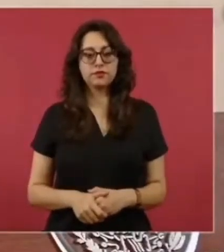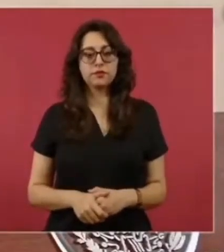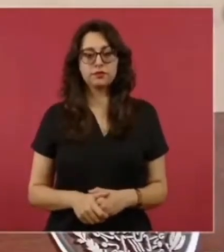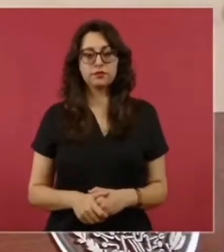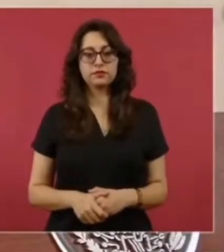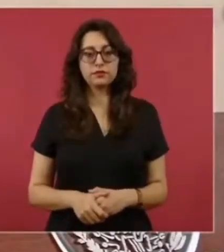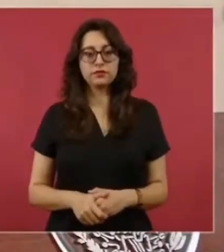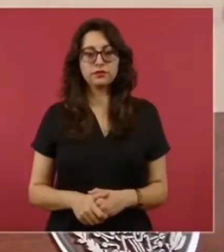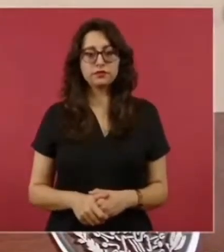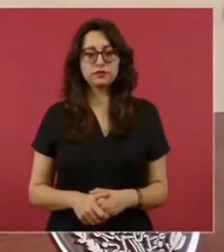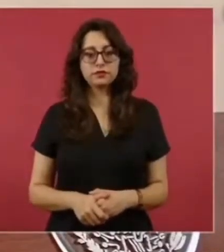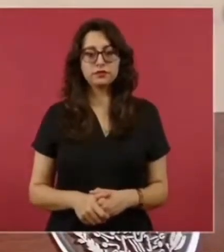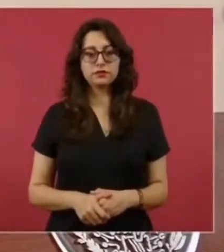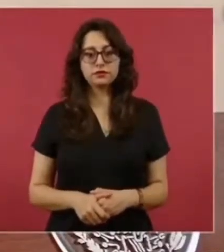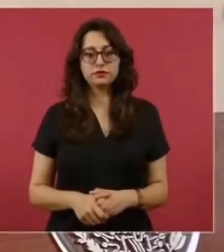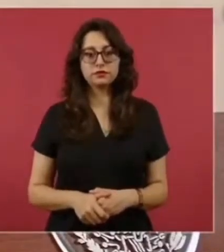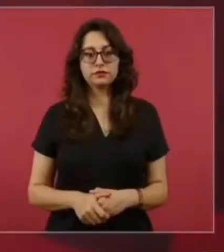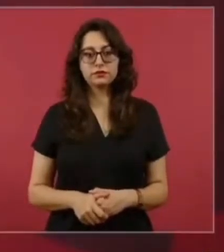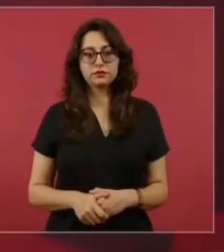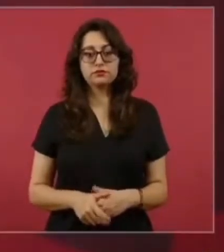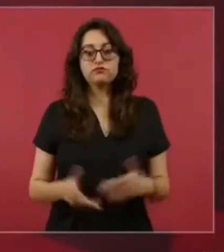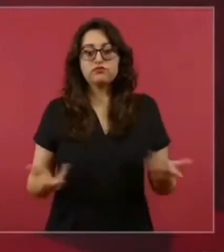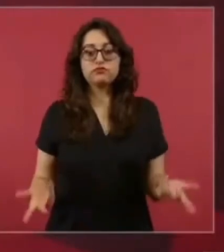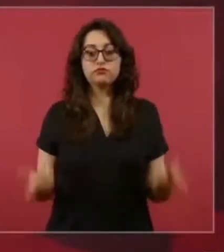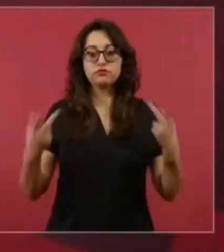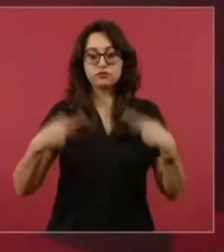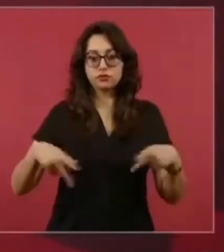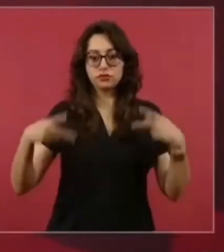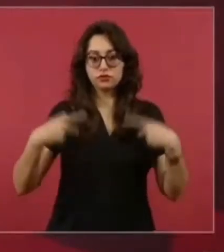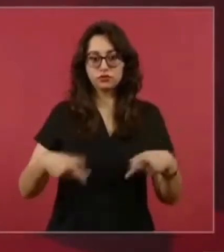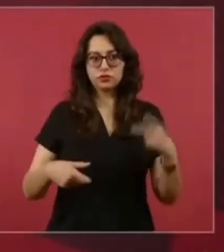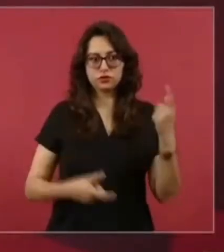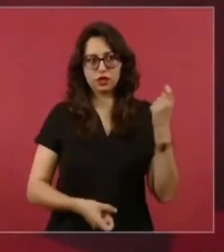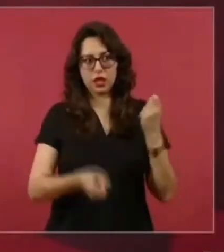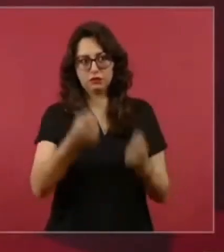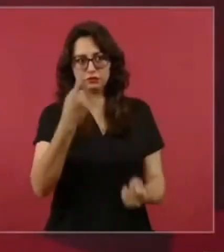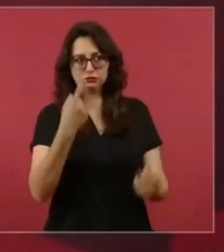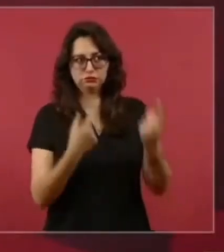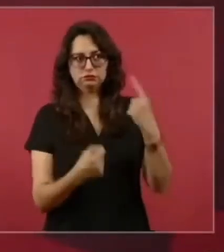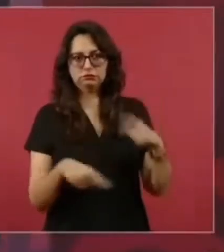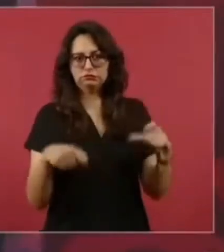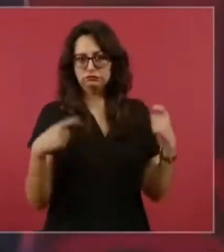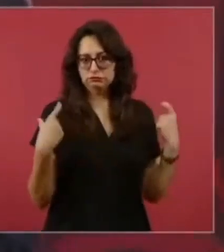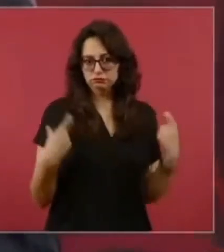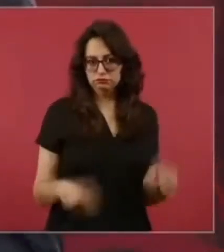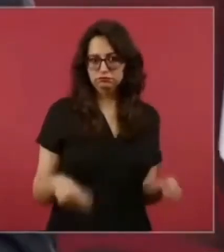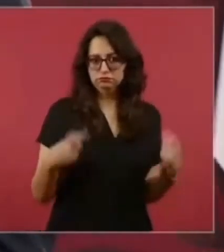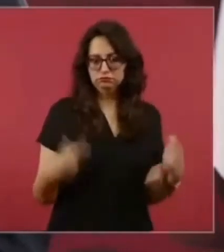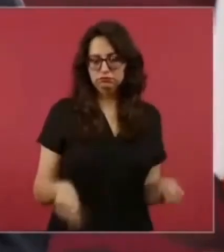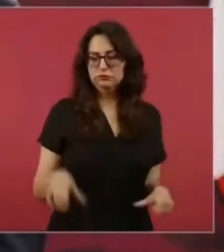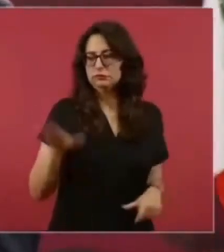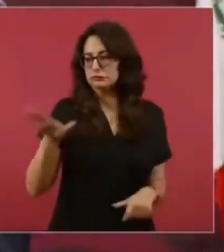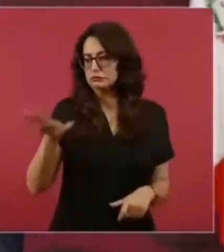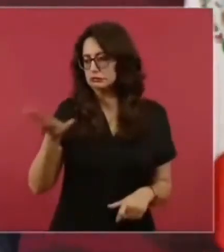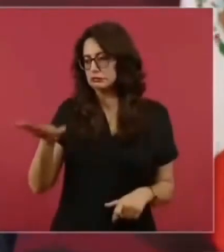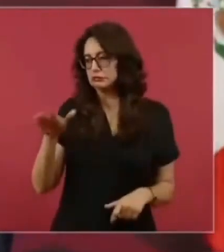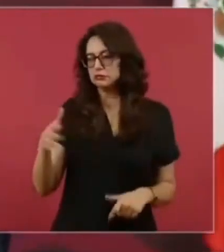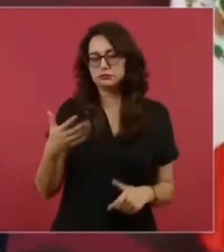que tienen pues mucho dinero y me dicen, yo no voy a usar la tarjeta.